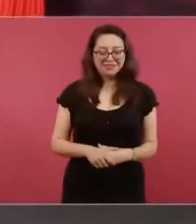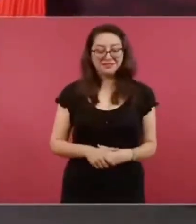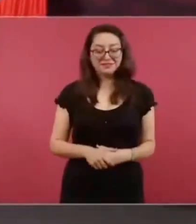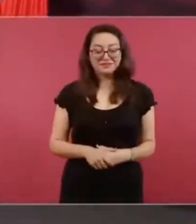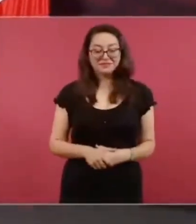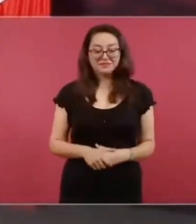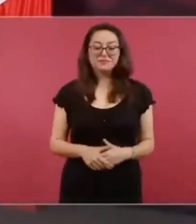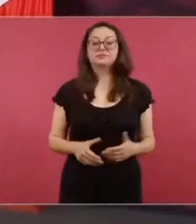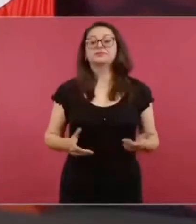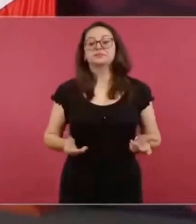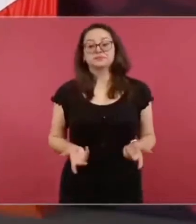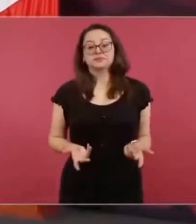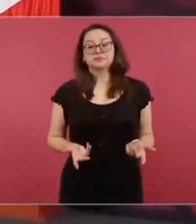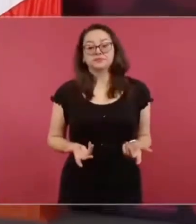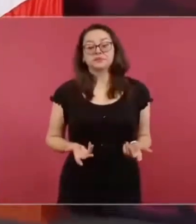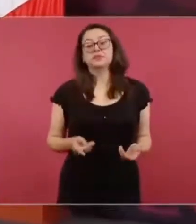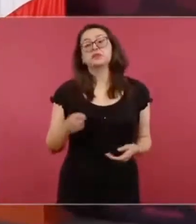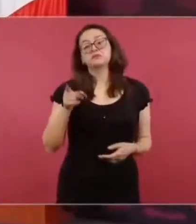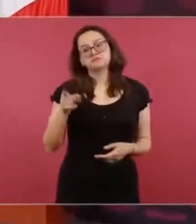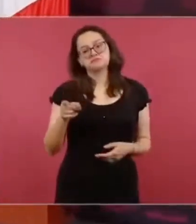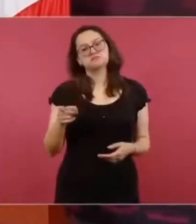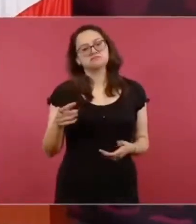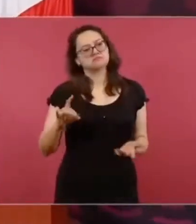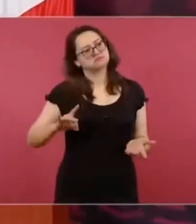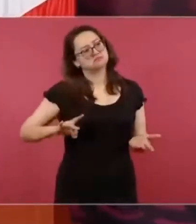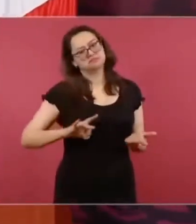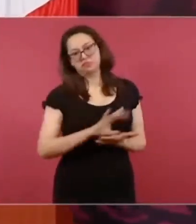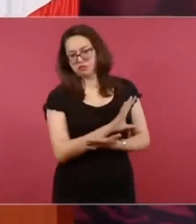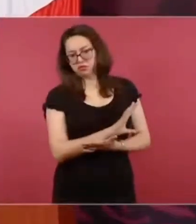no se avanza en el terreno político, democrático.